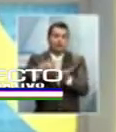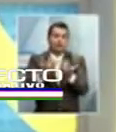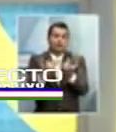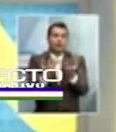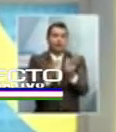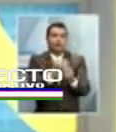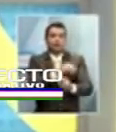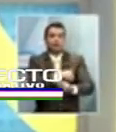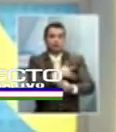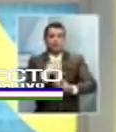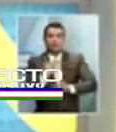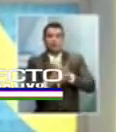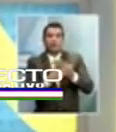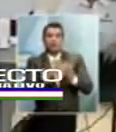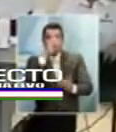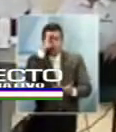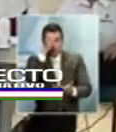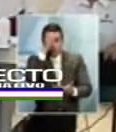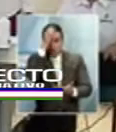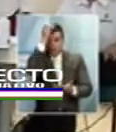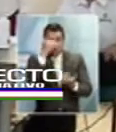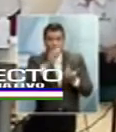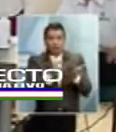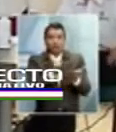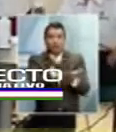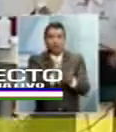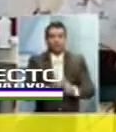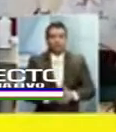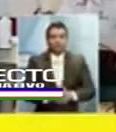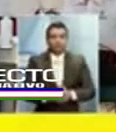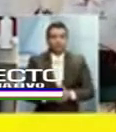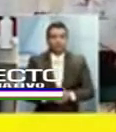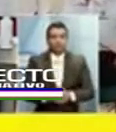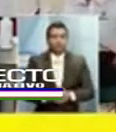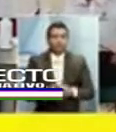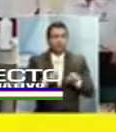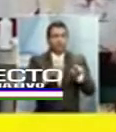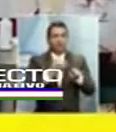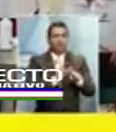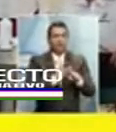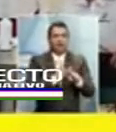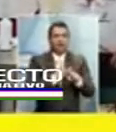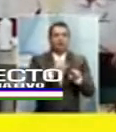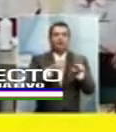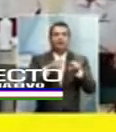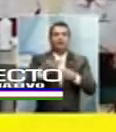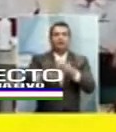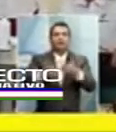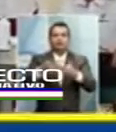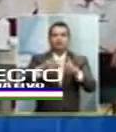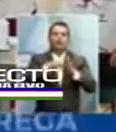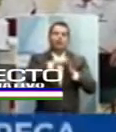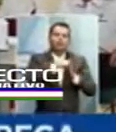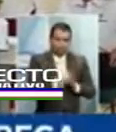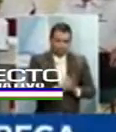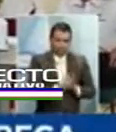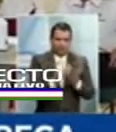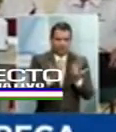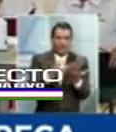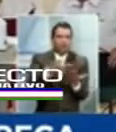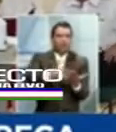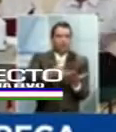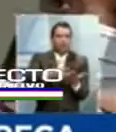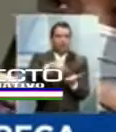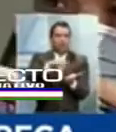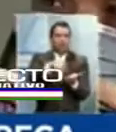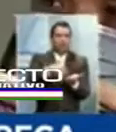concepto del Ministerio de Salud. Las revocatorias de mandatos se mantienen suspendidas mientras se reactiva la entrega de formularios para la